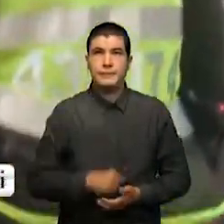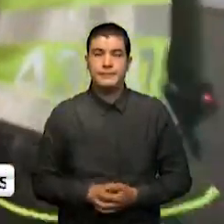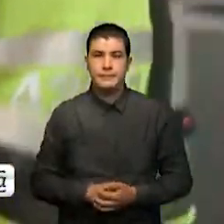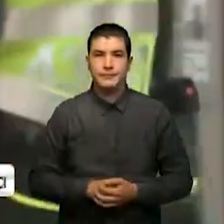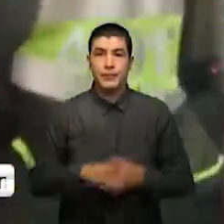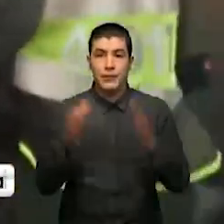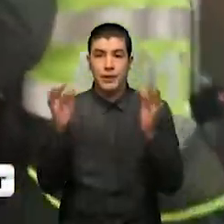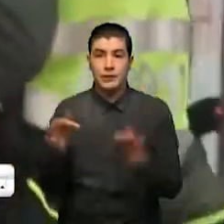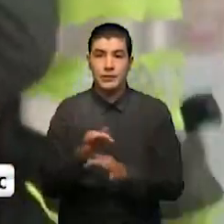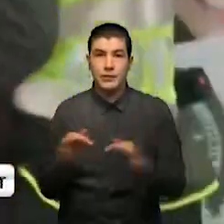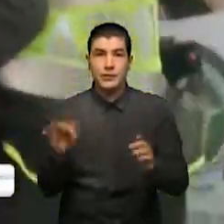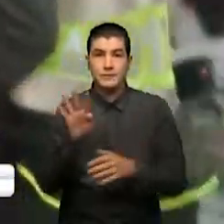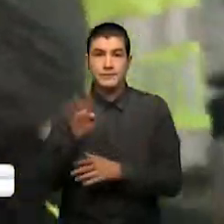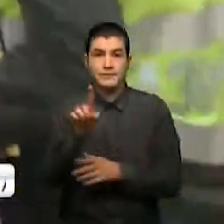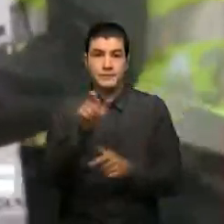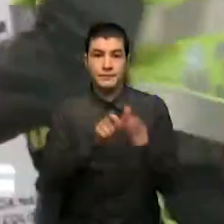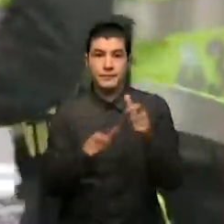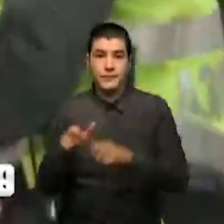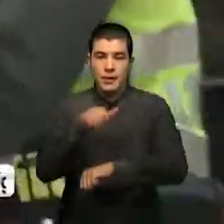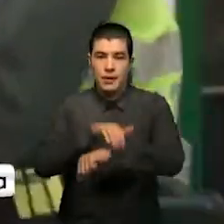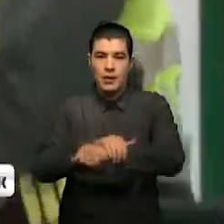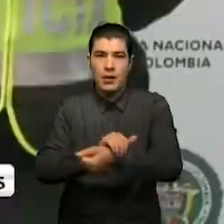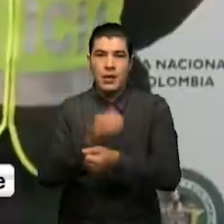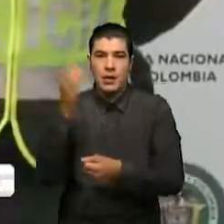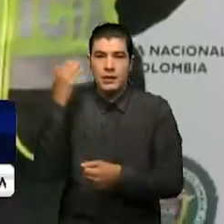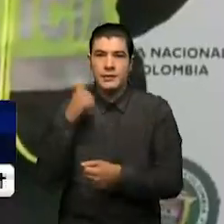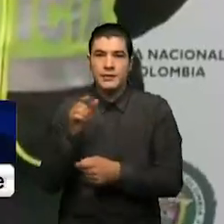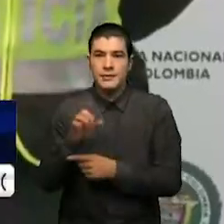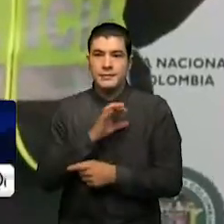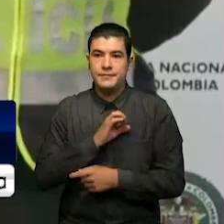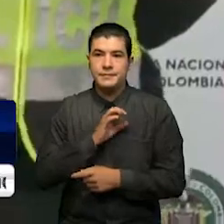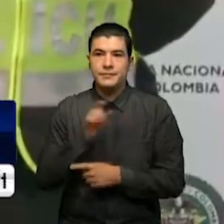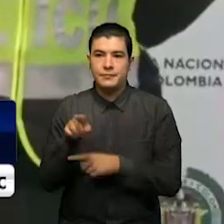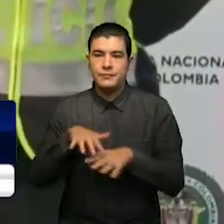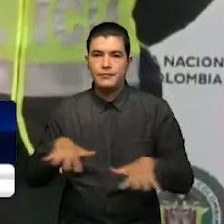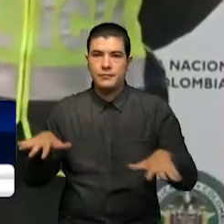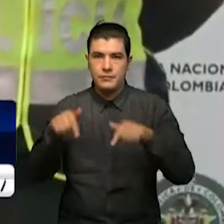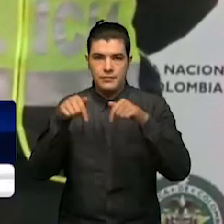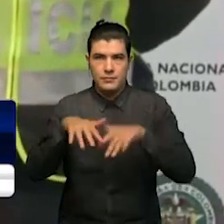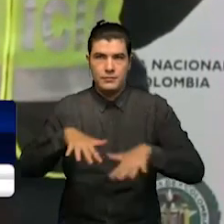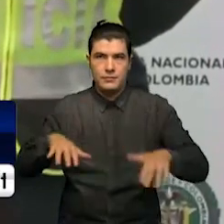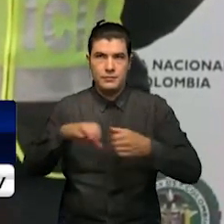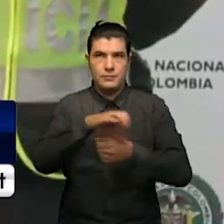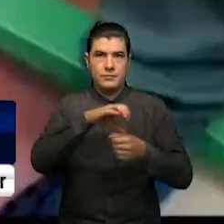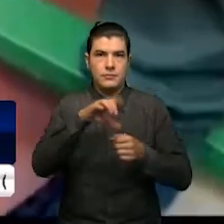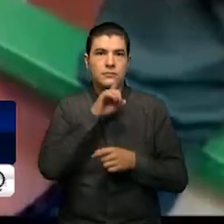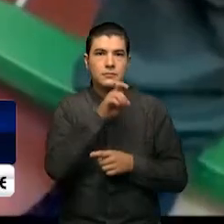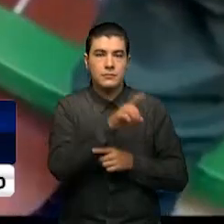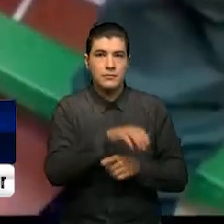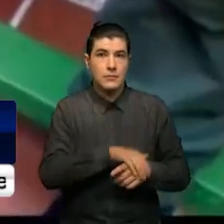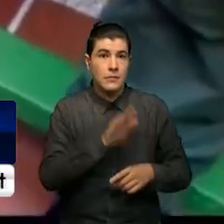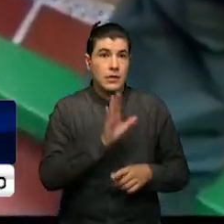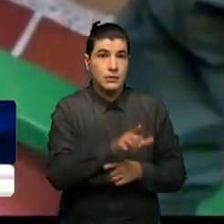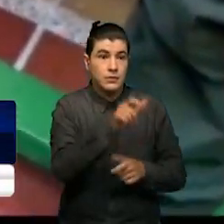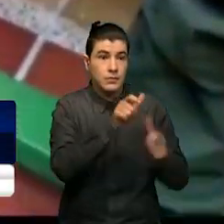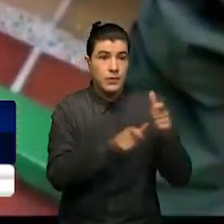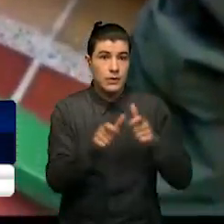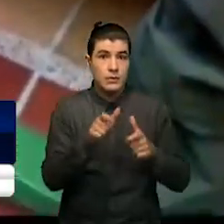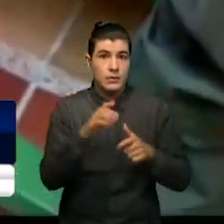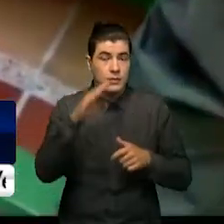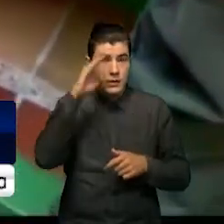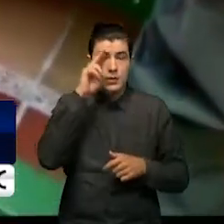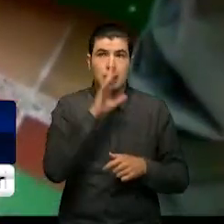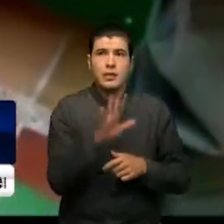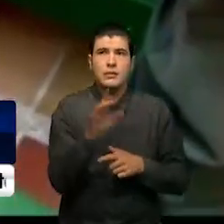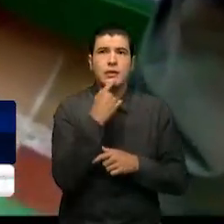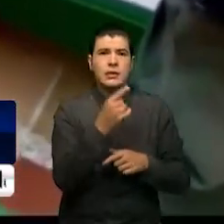En total fueron 41 personas capturadas durante este fin de semana en el área metropolitana de Bucaramanga. Las autoridades aseguran que